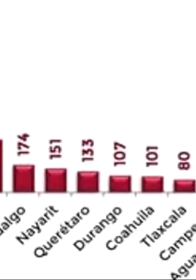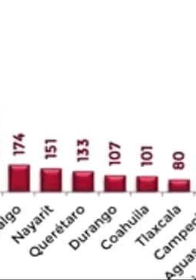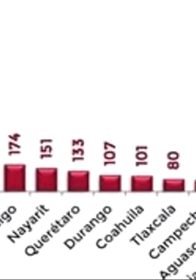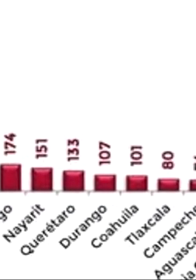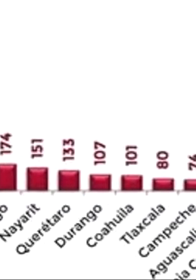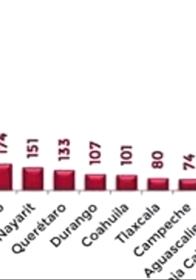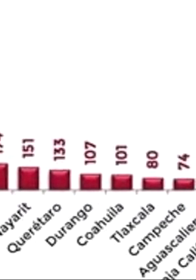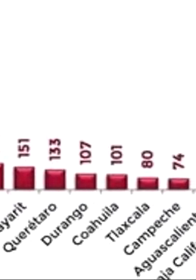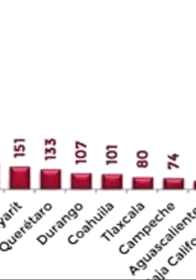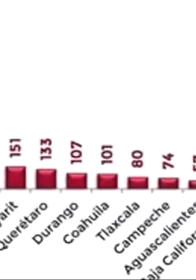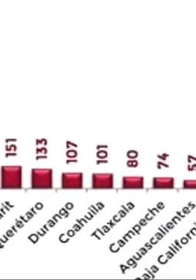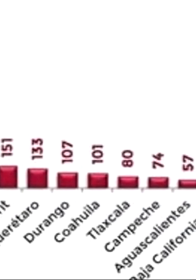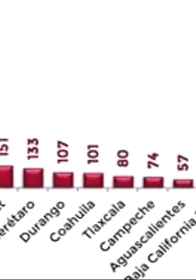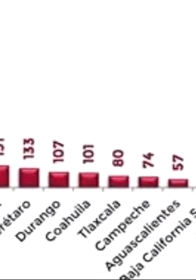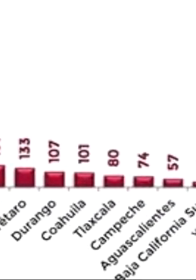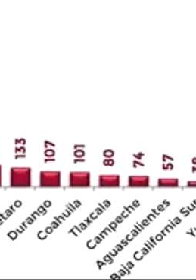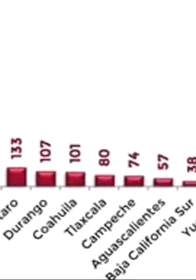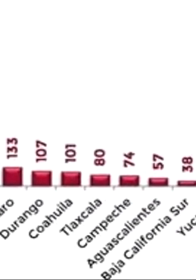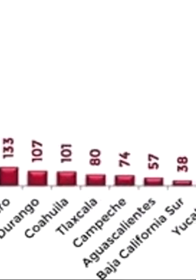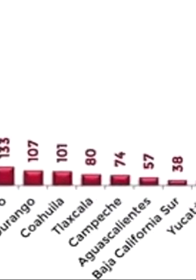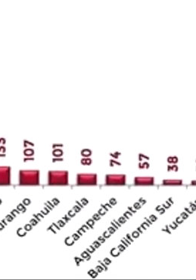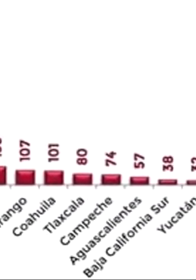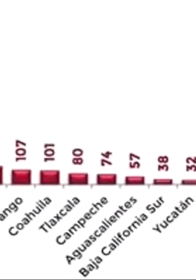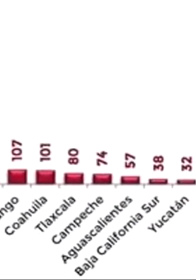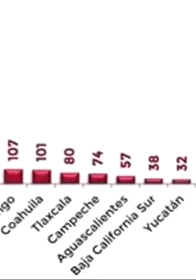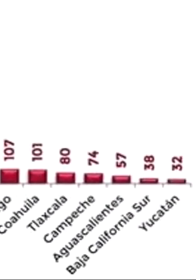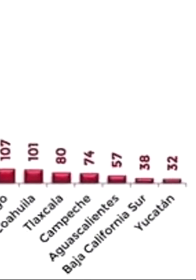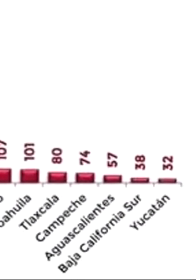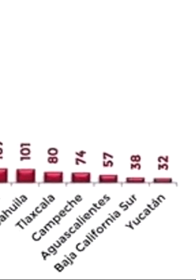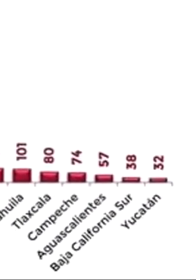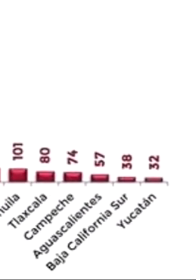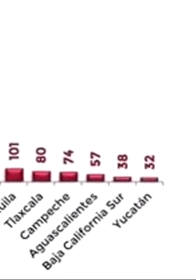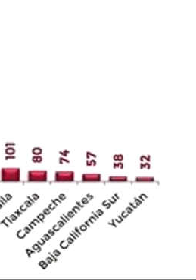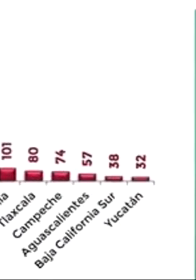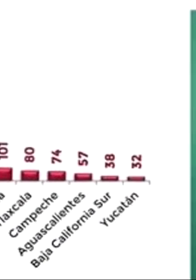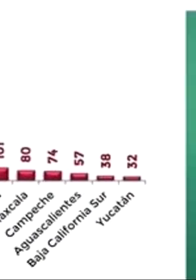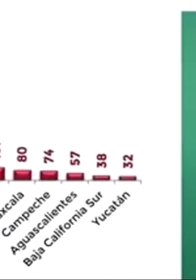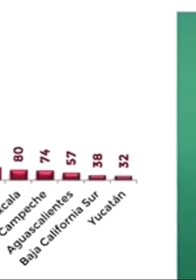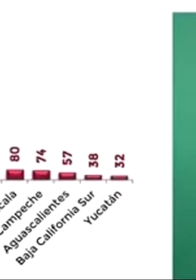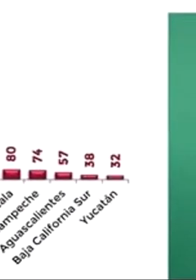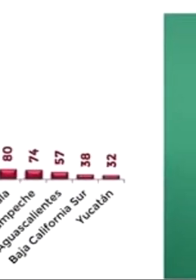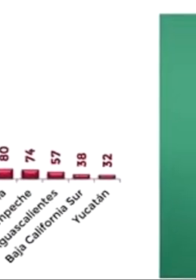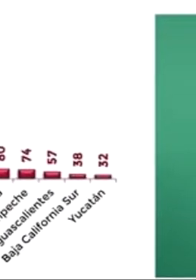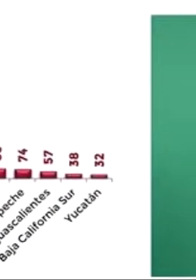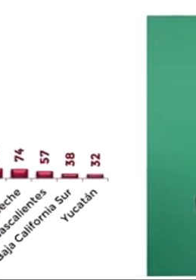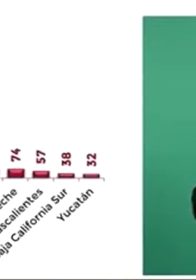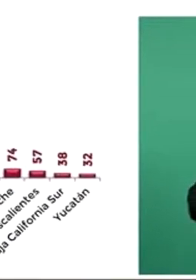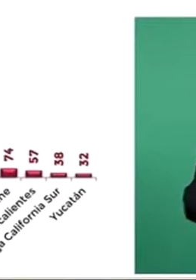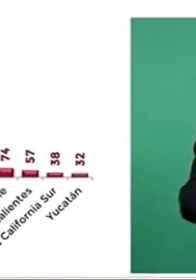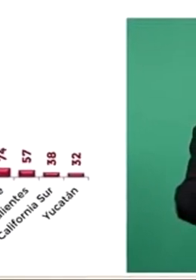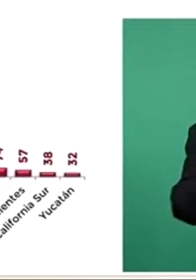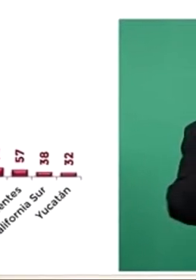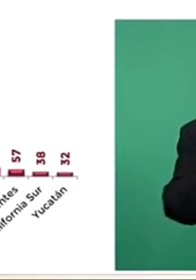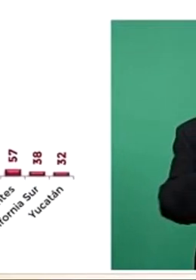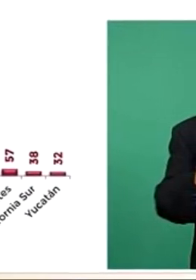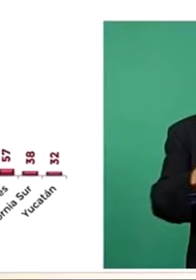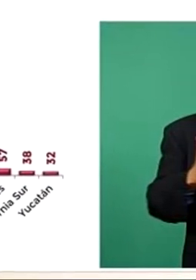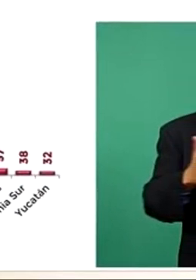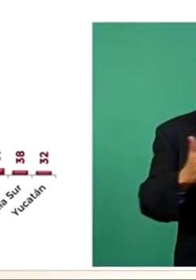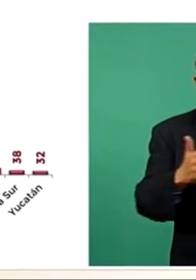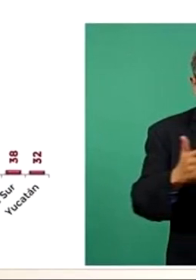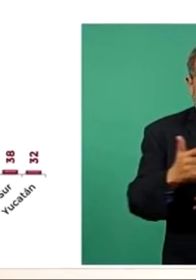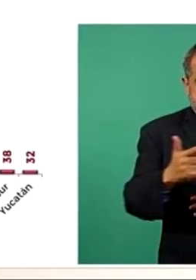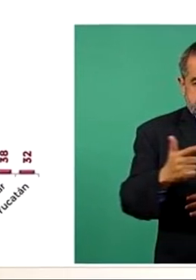Durango es de las entidades más seguras del país, destacó el gobernador José Aispuro. Esto, según las